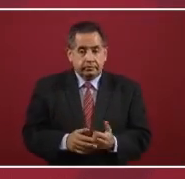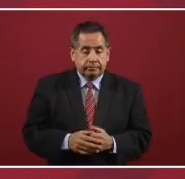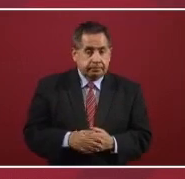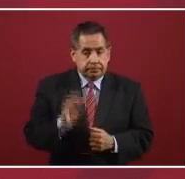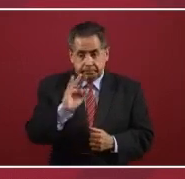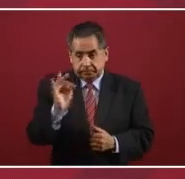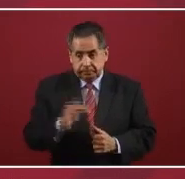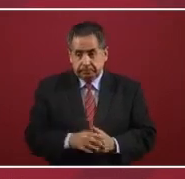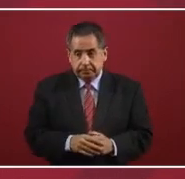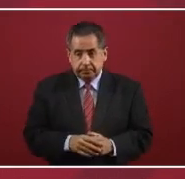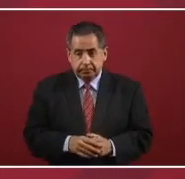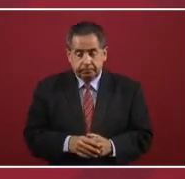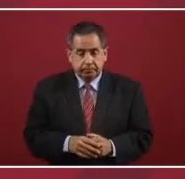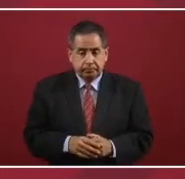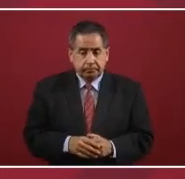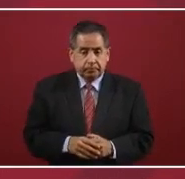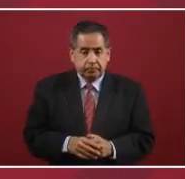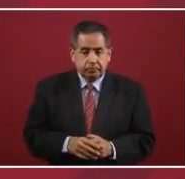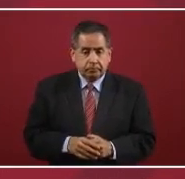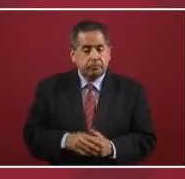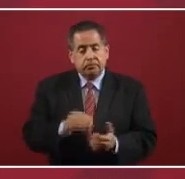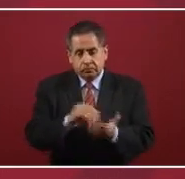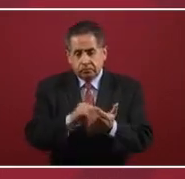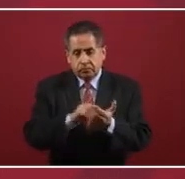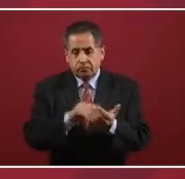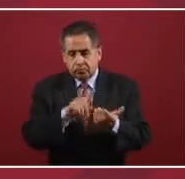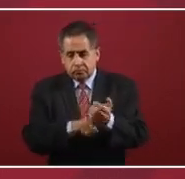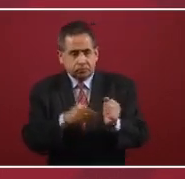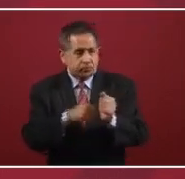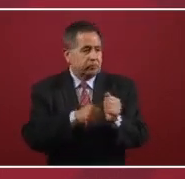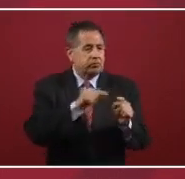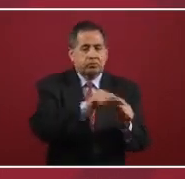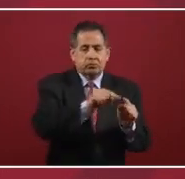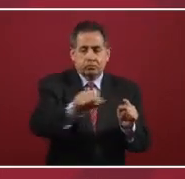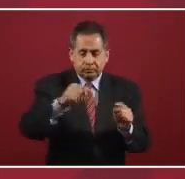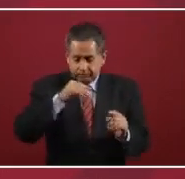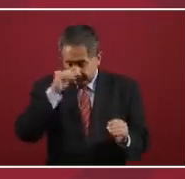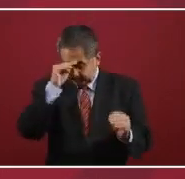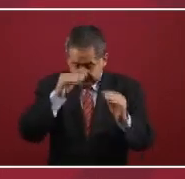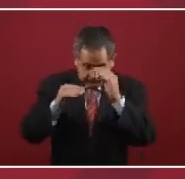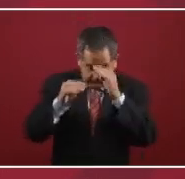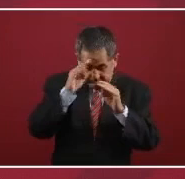y ahí andan pensando